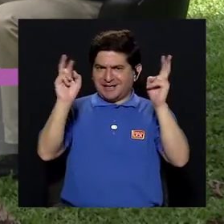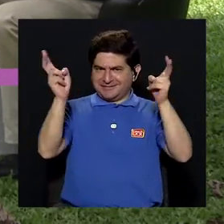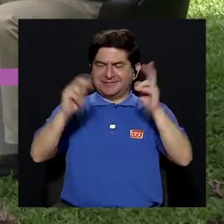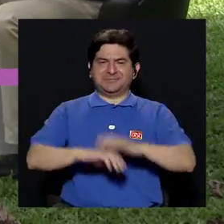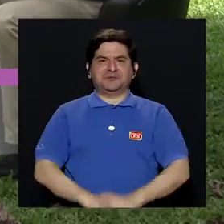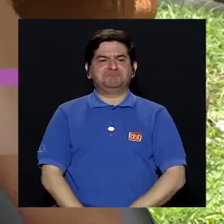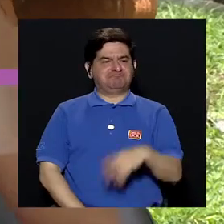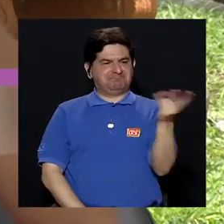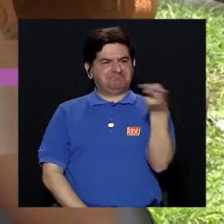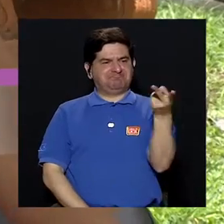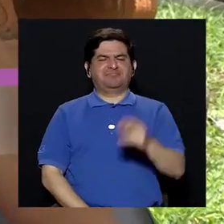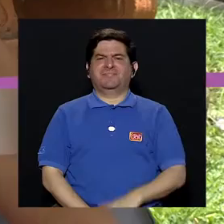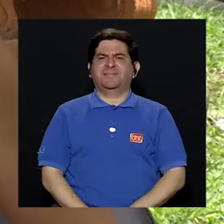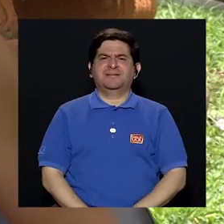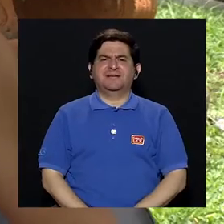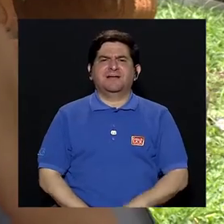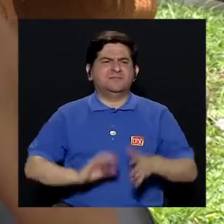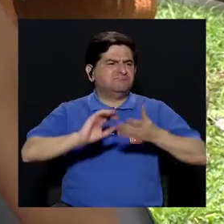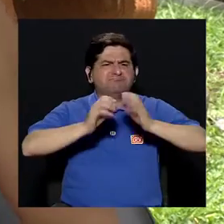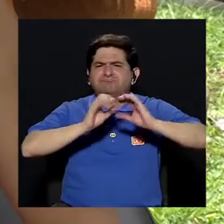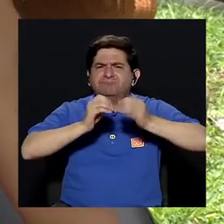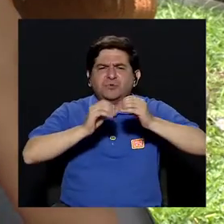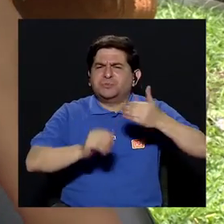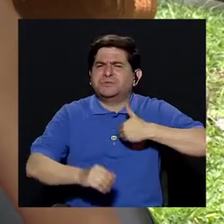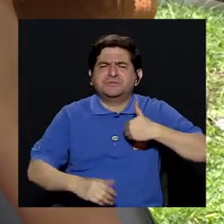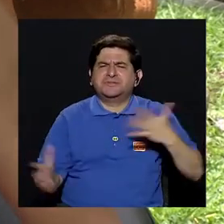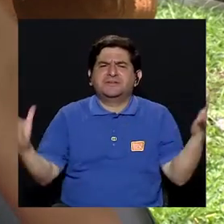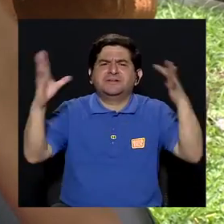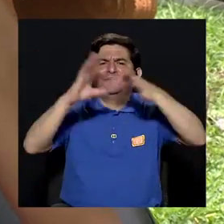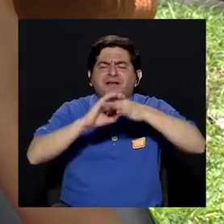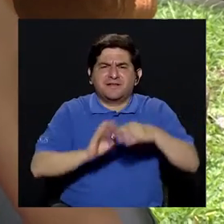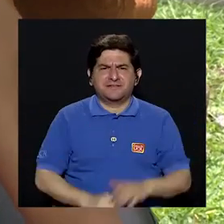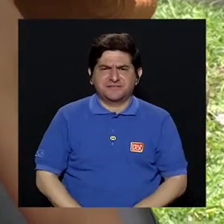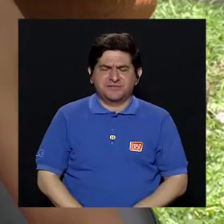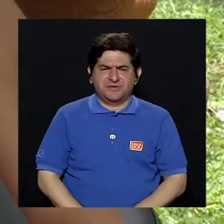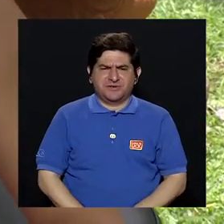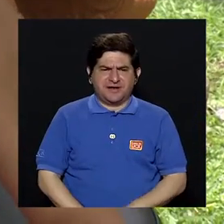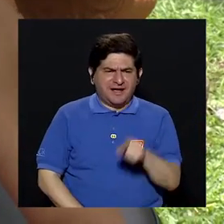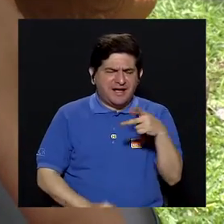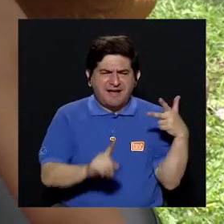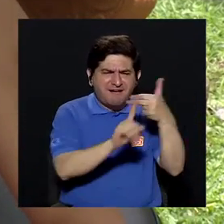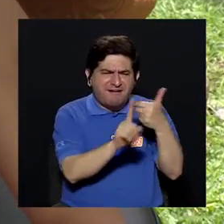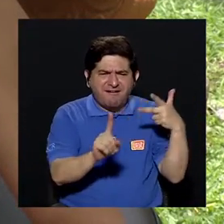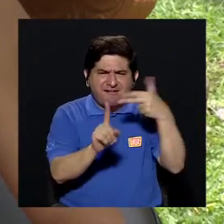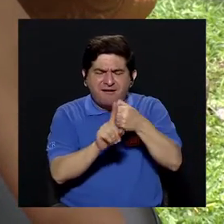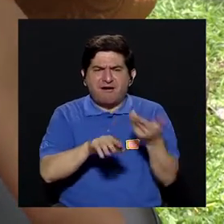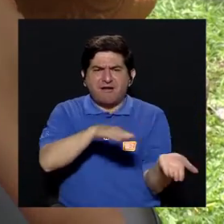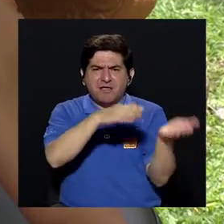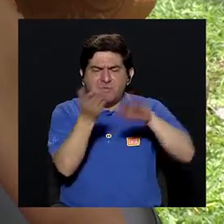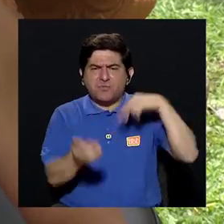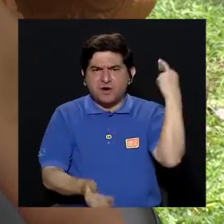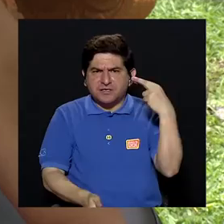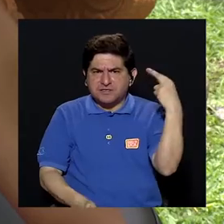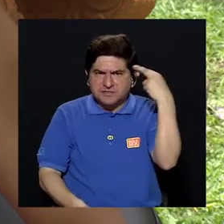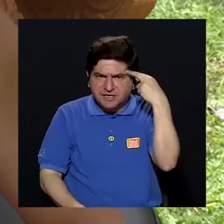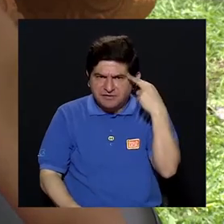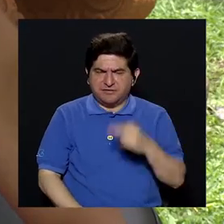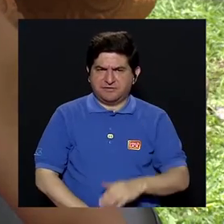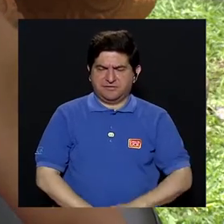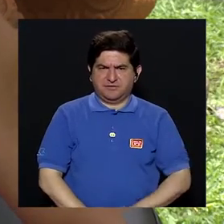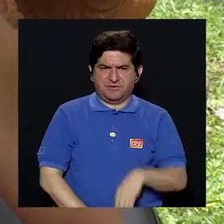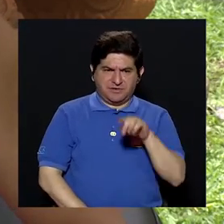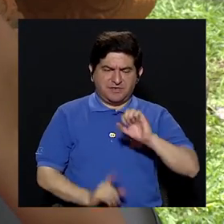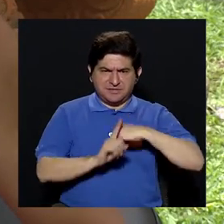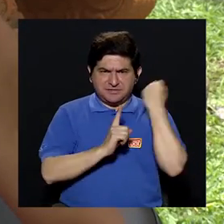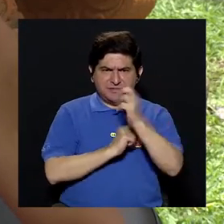materia de una vez. Para ambos, ¿qué datos se manejan al respecto de la cantidad de accidentes y muertes ocasionadas por accidentes